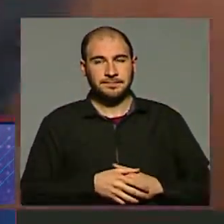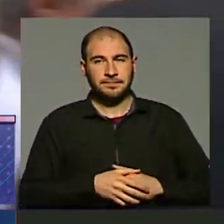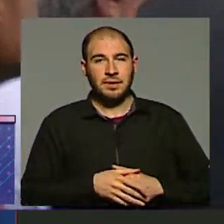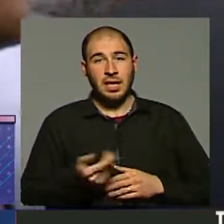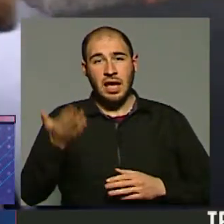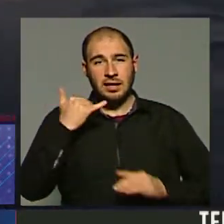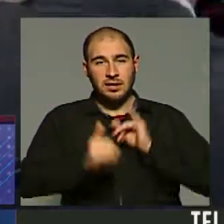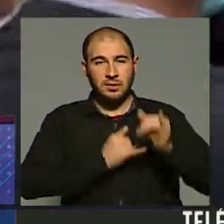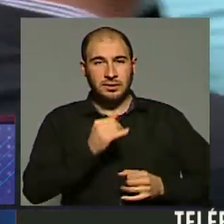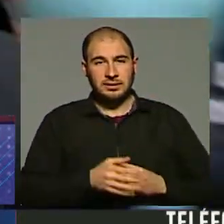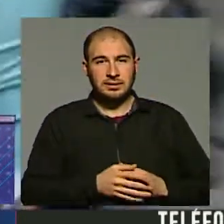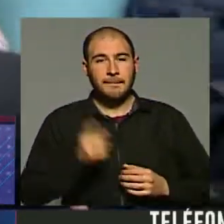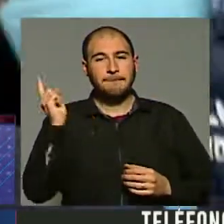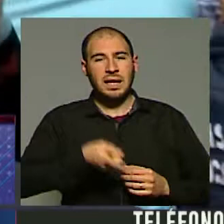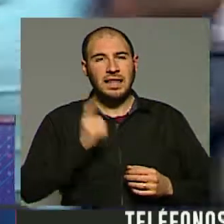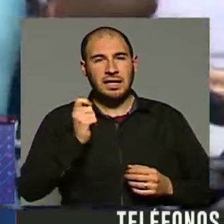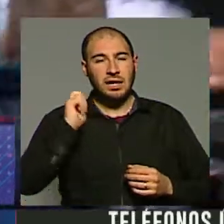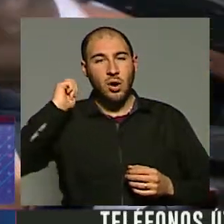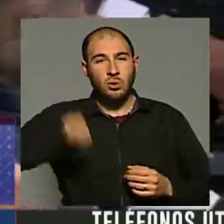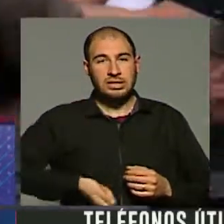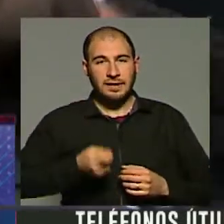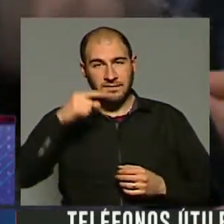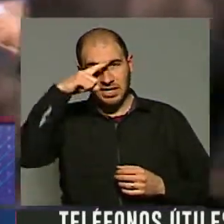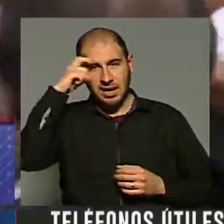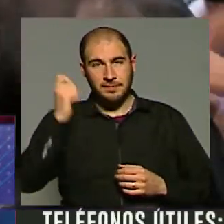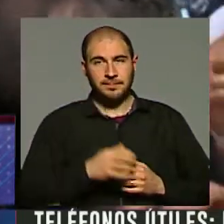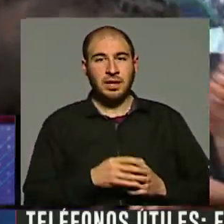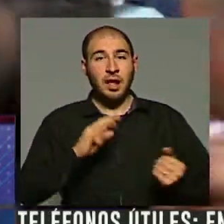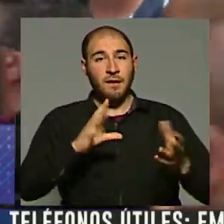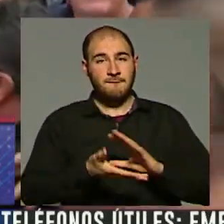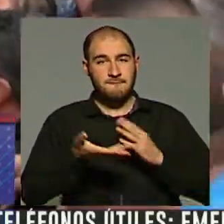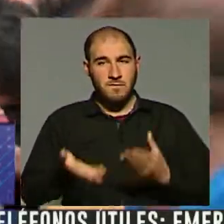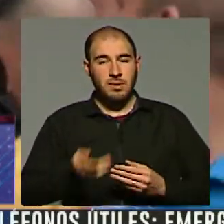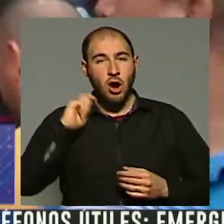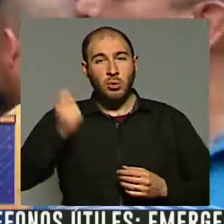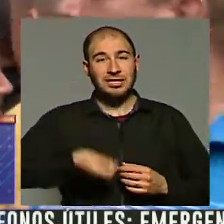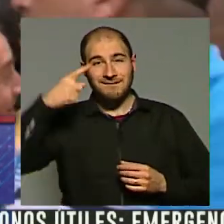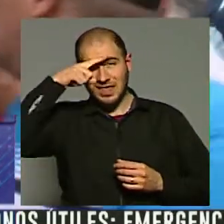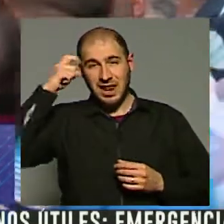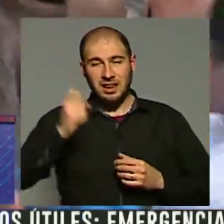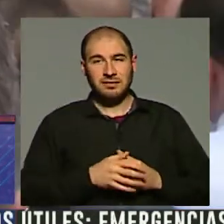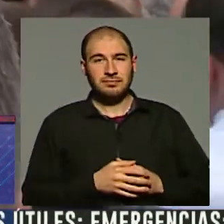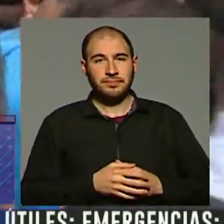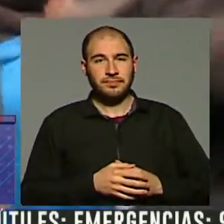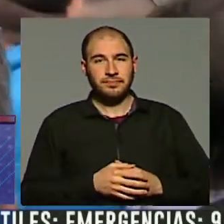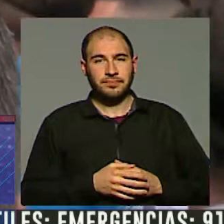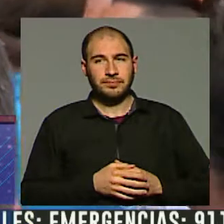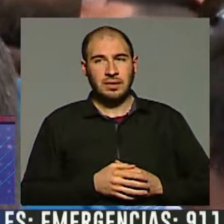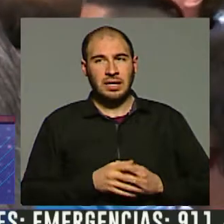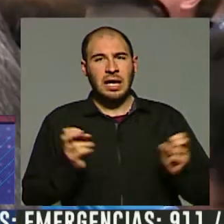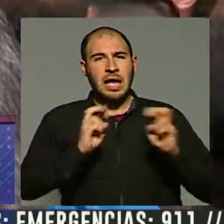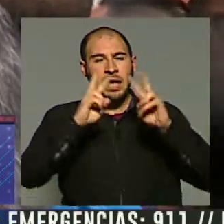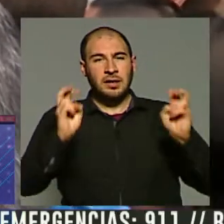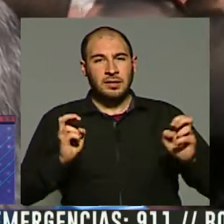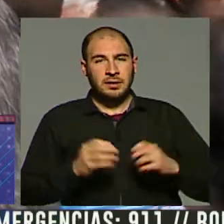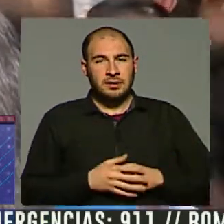lo decíamos recién, había sido dictada por la Justicia Federal. De esta forma, por la jueza federal, de esta forma, lo que tiene que ver